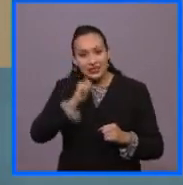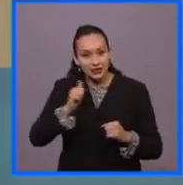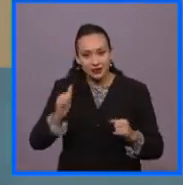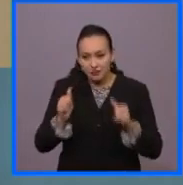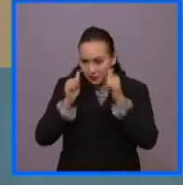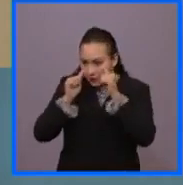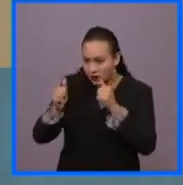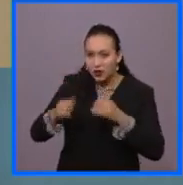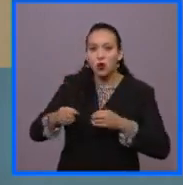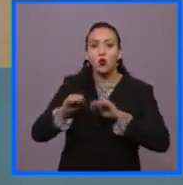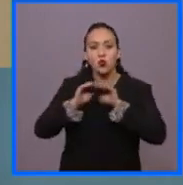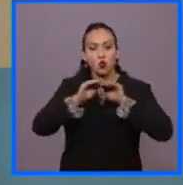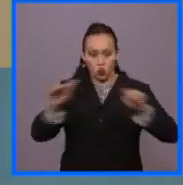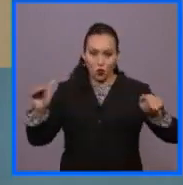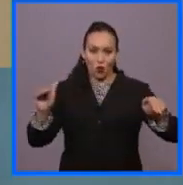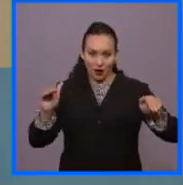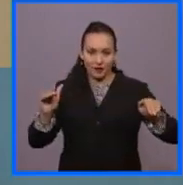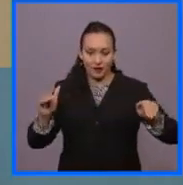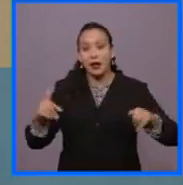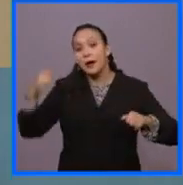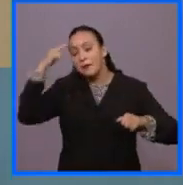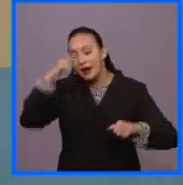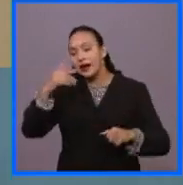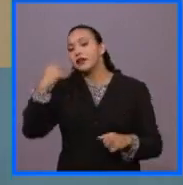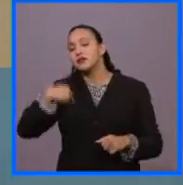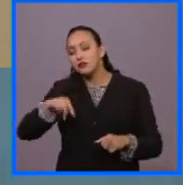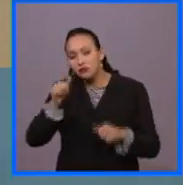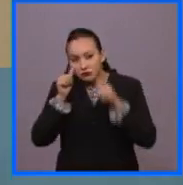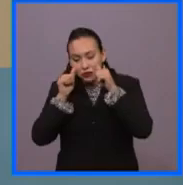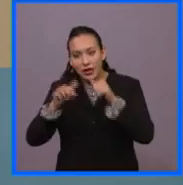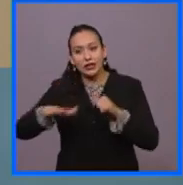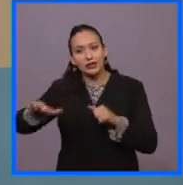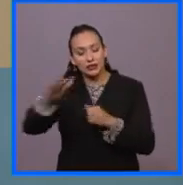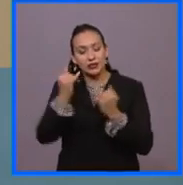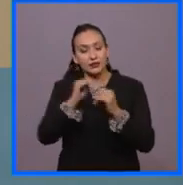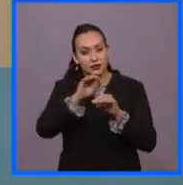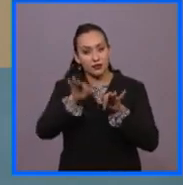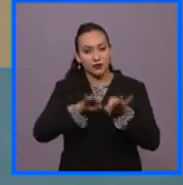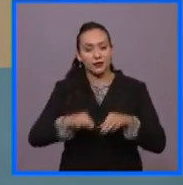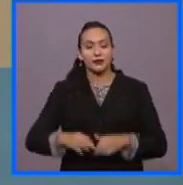de justicia social que caracteriza desde luego a la materia de trabajo.